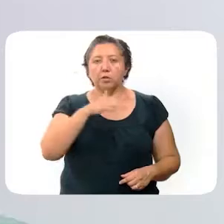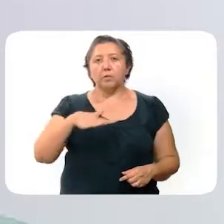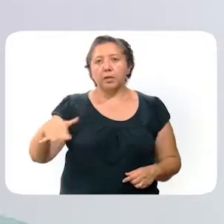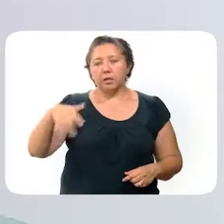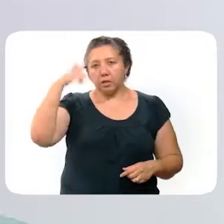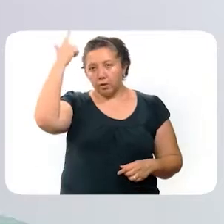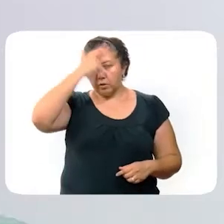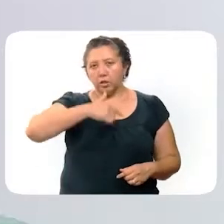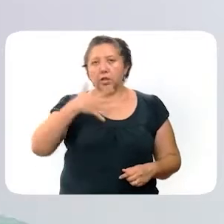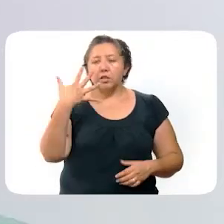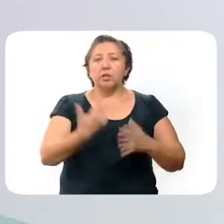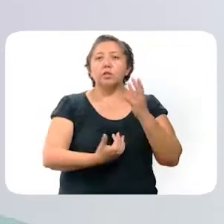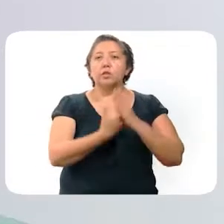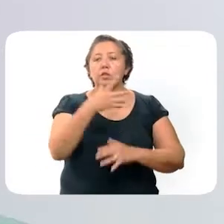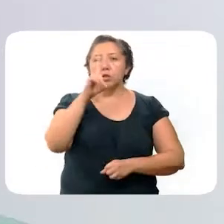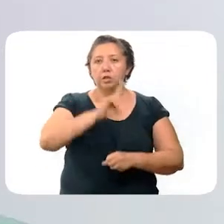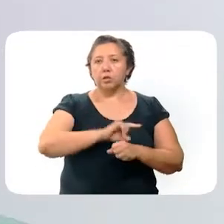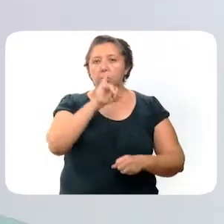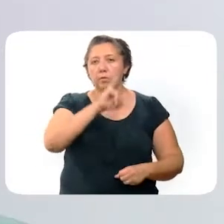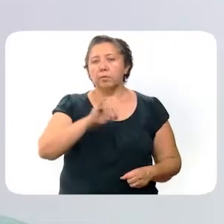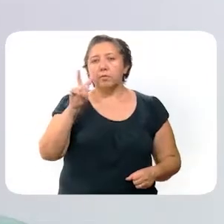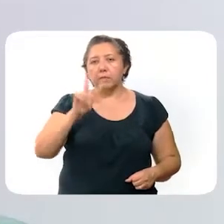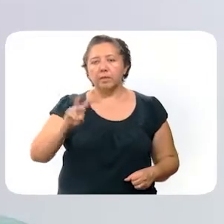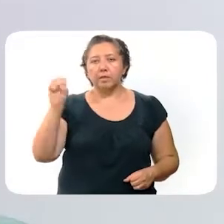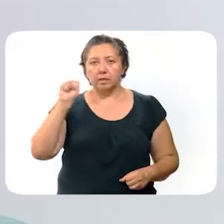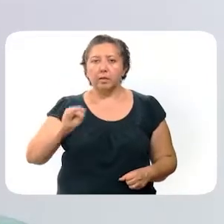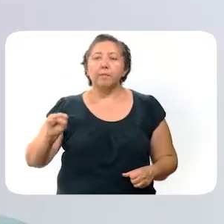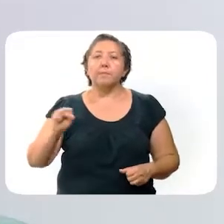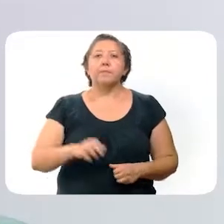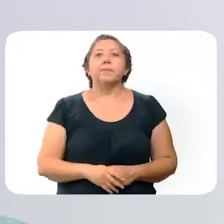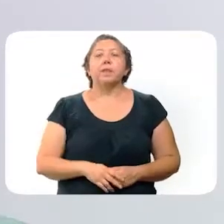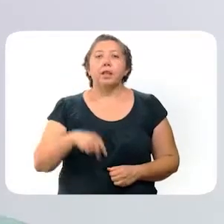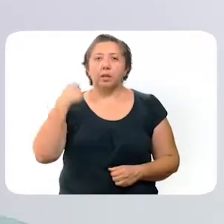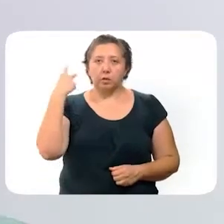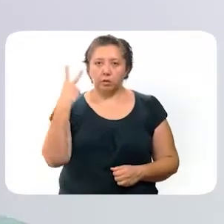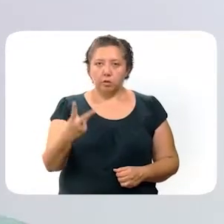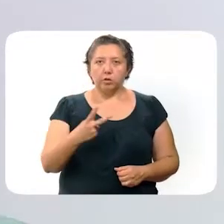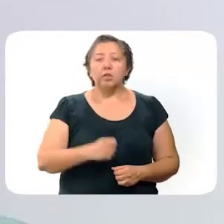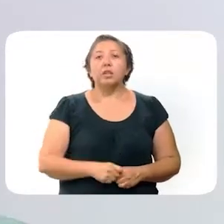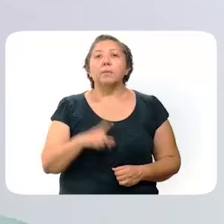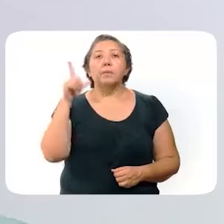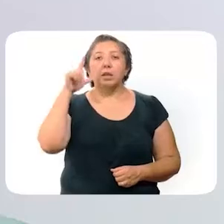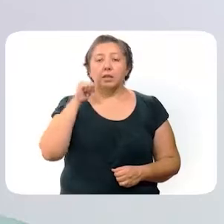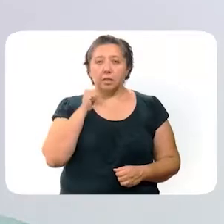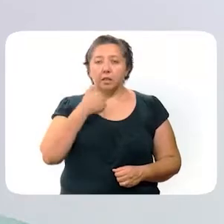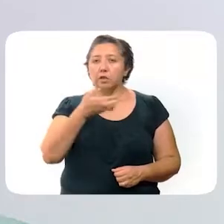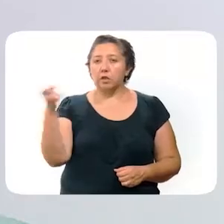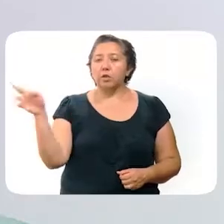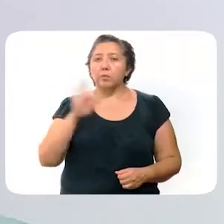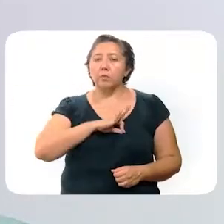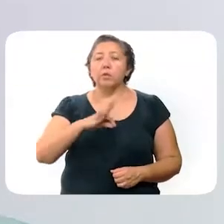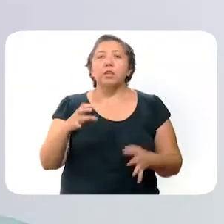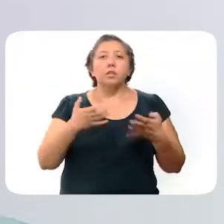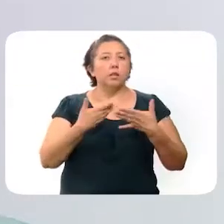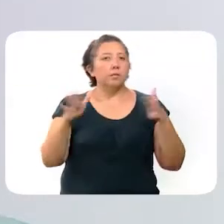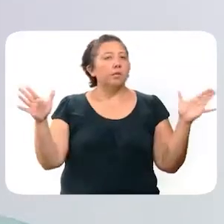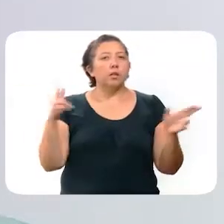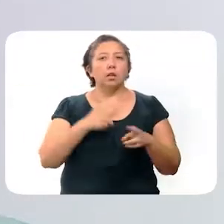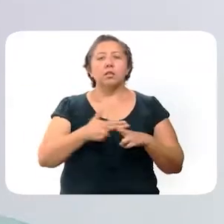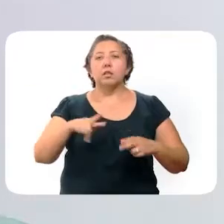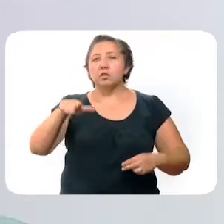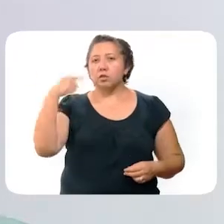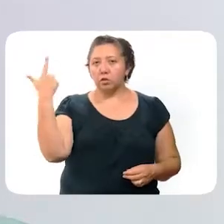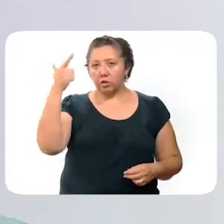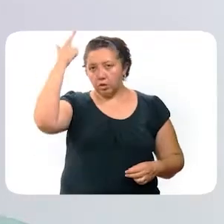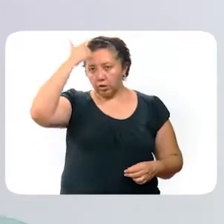de la noche a 5 de la mañana los días jueves, viernes y sábado. 2. A partir de mañana, los restaurantes podrán estar abiertos hasta las